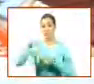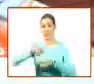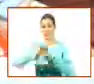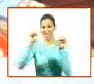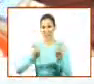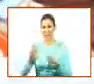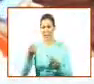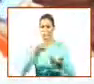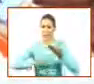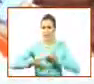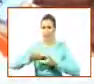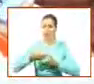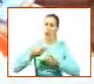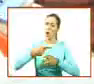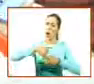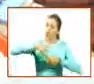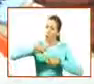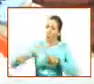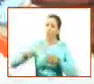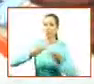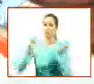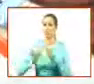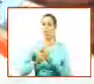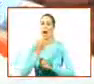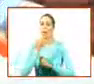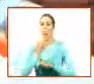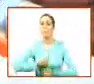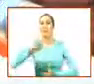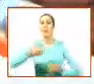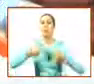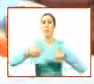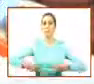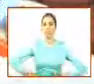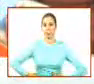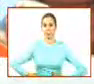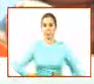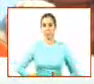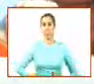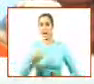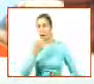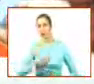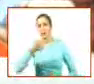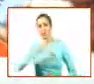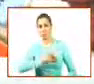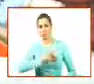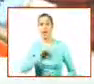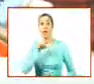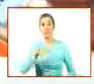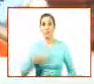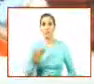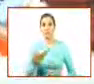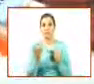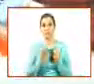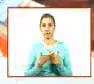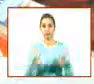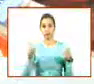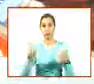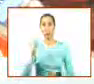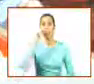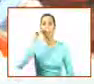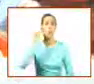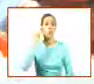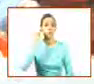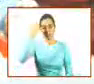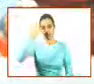sistema en una alternativa humana, una alternativa social, es lo que puede además liberar al